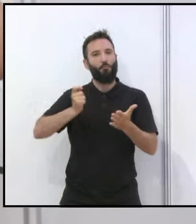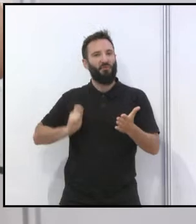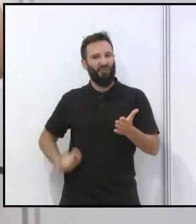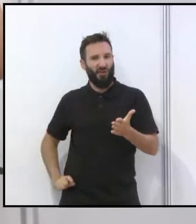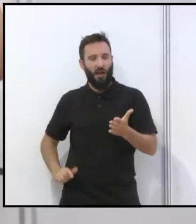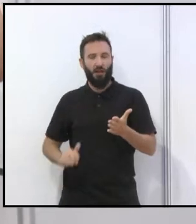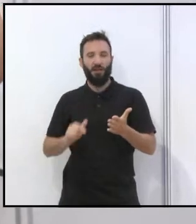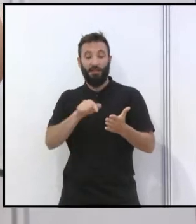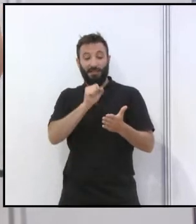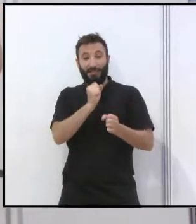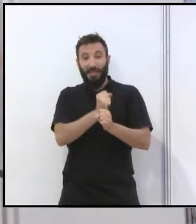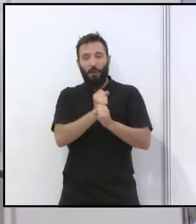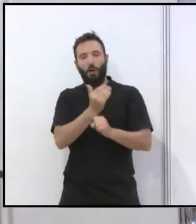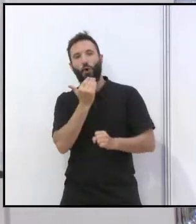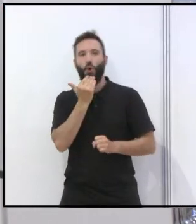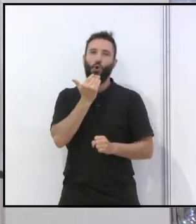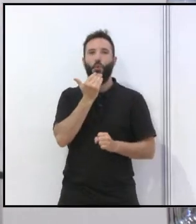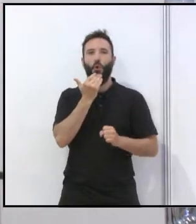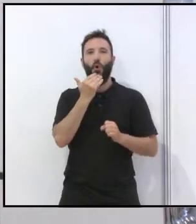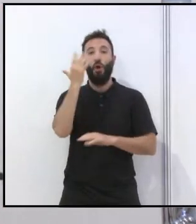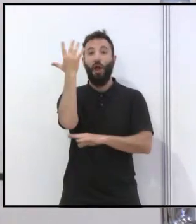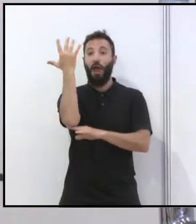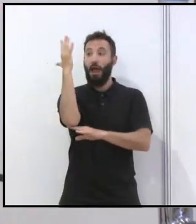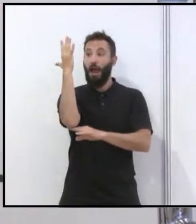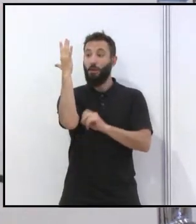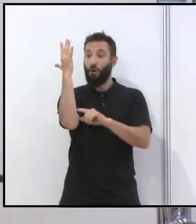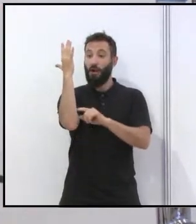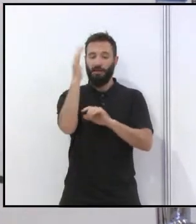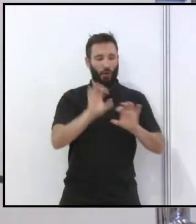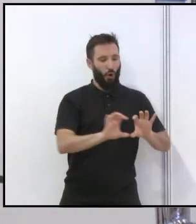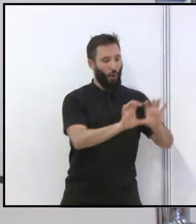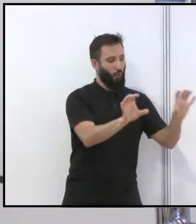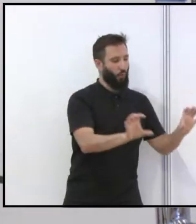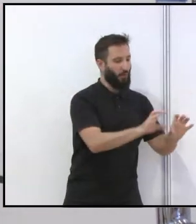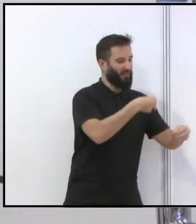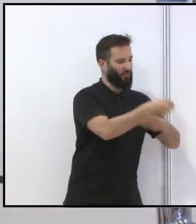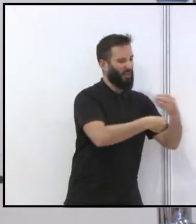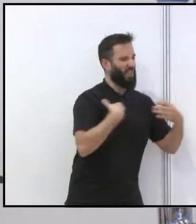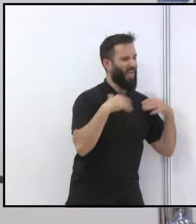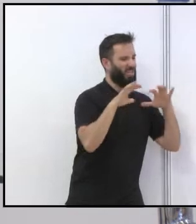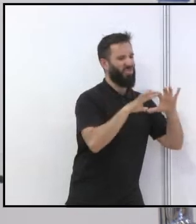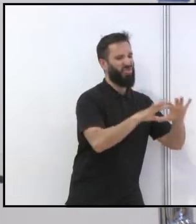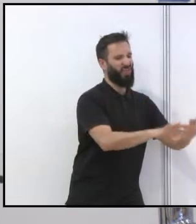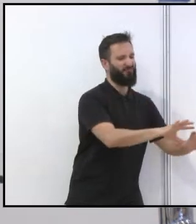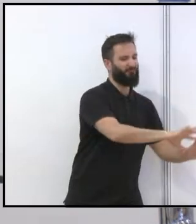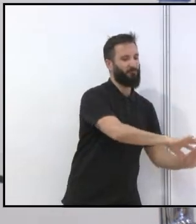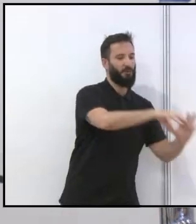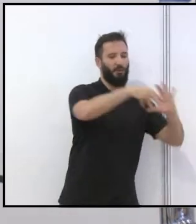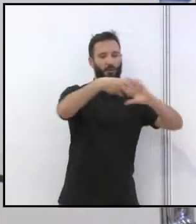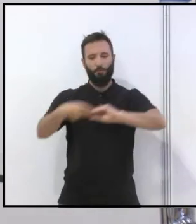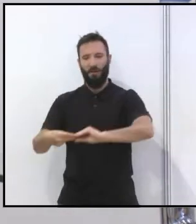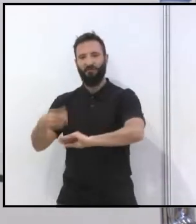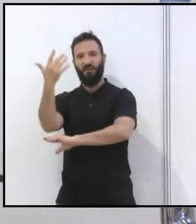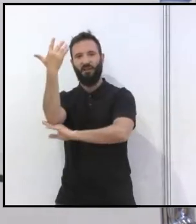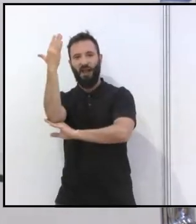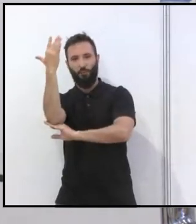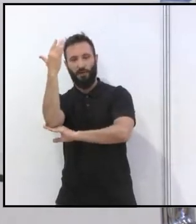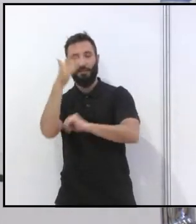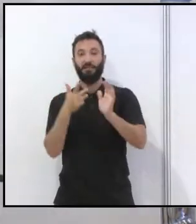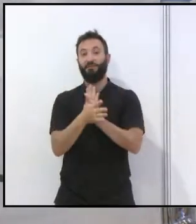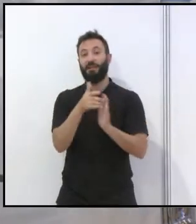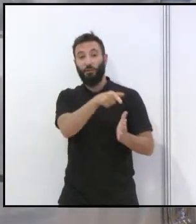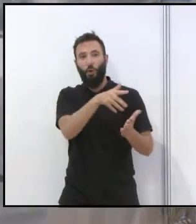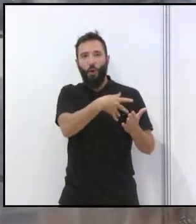como hacer árboles a partir de muebles usados. Y eso dice que es la poesía, ¿no? Y yo creo